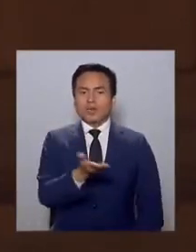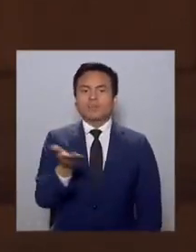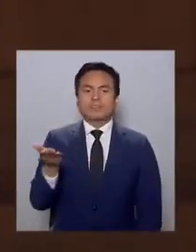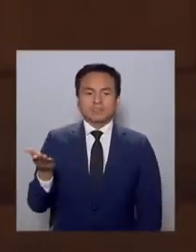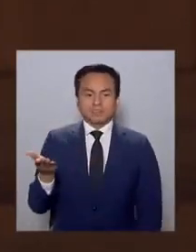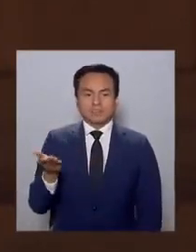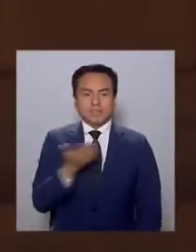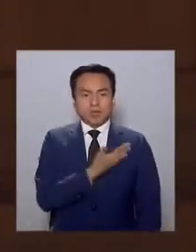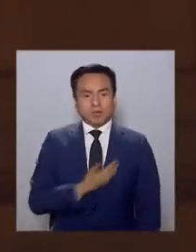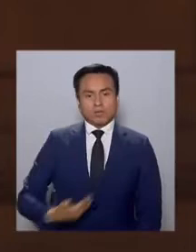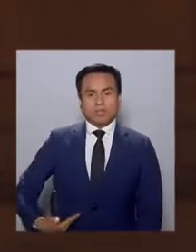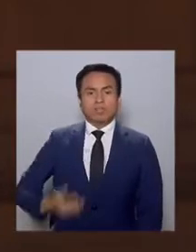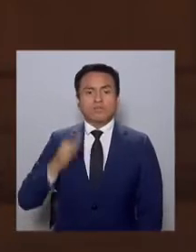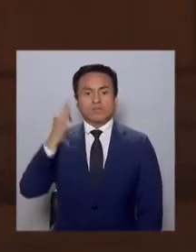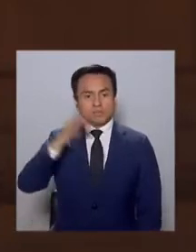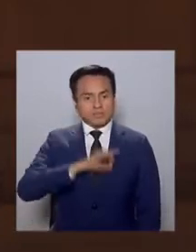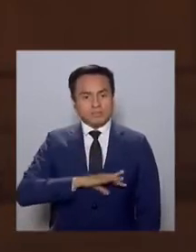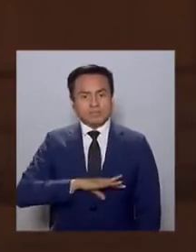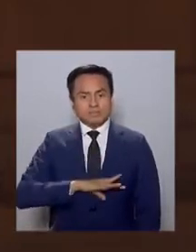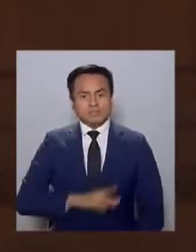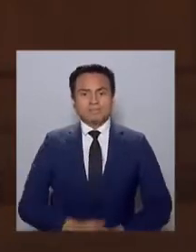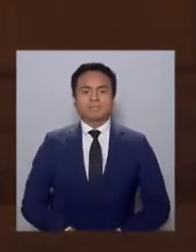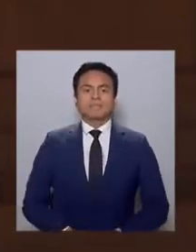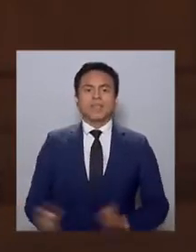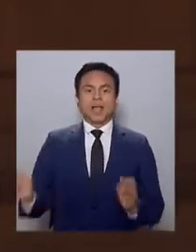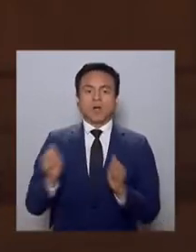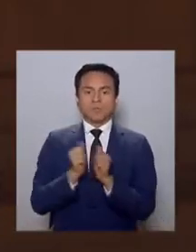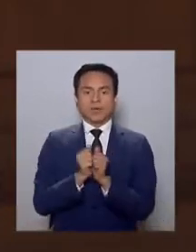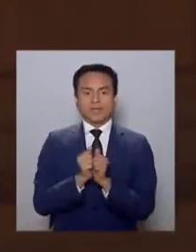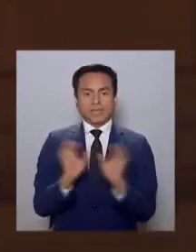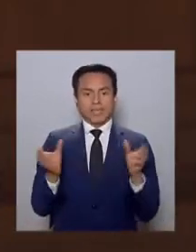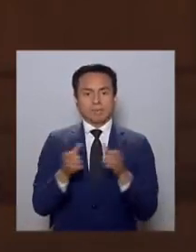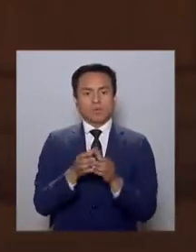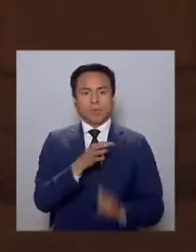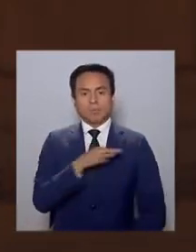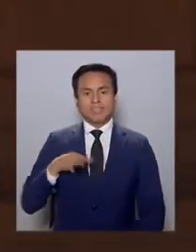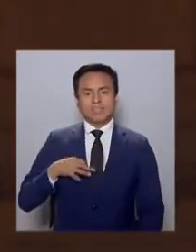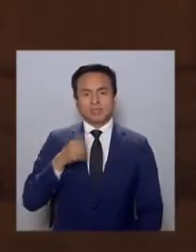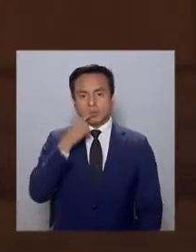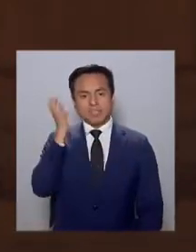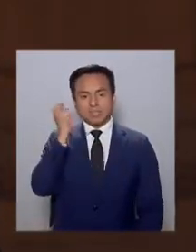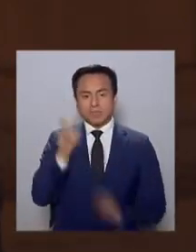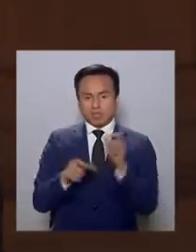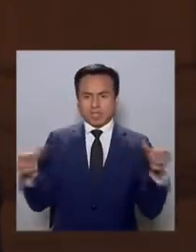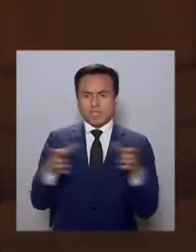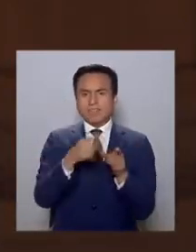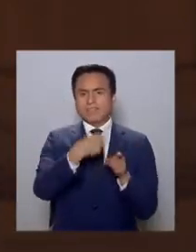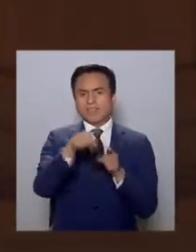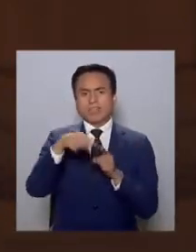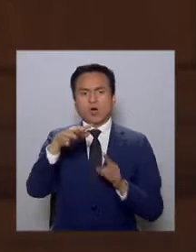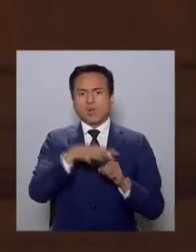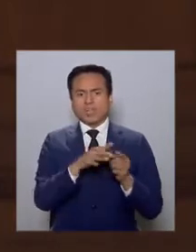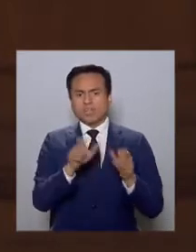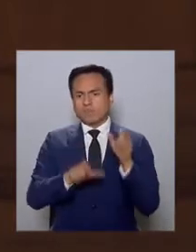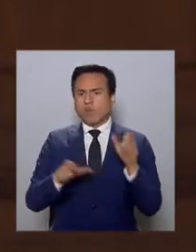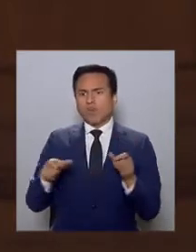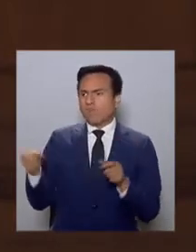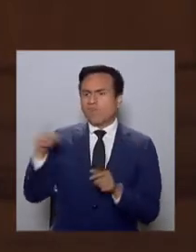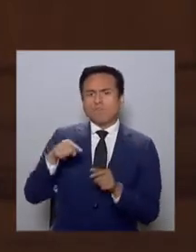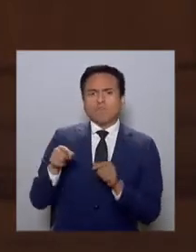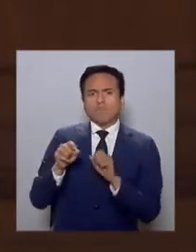de este gobierno y del futuro de Chile. Nos acompañan en este equipo de ministros y ministras personas de diversos orígenes y